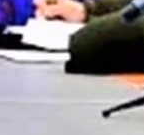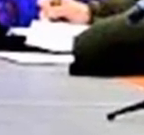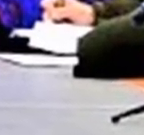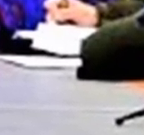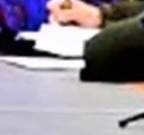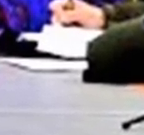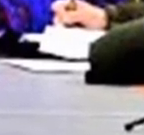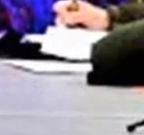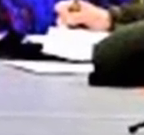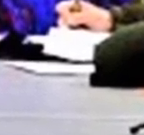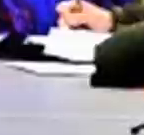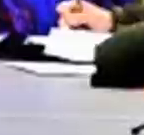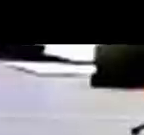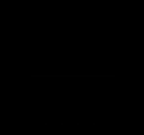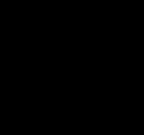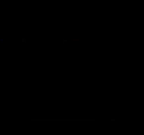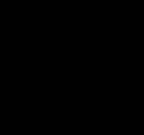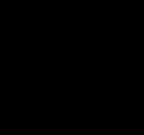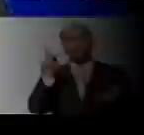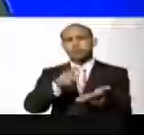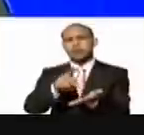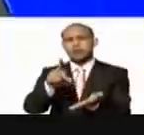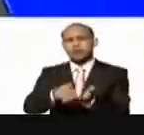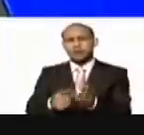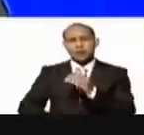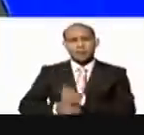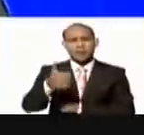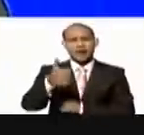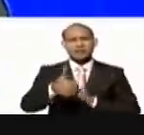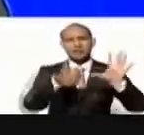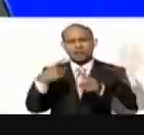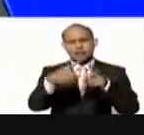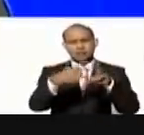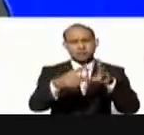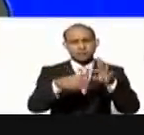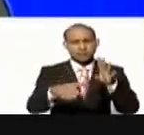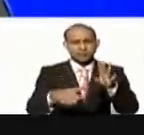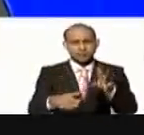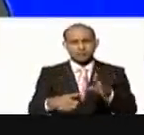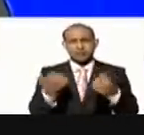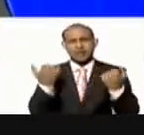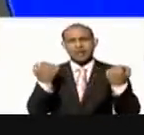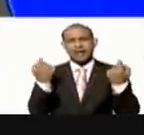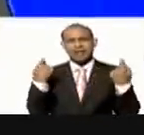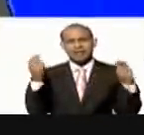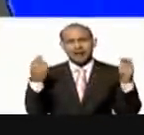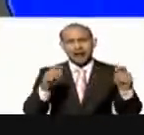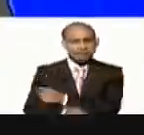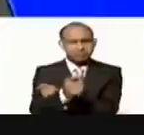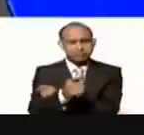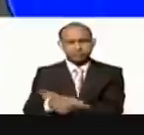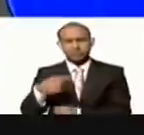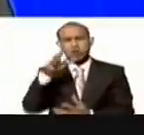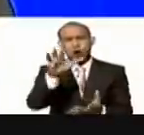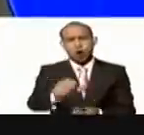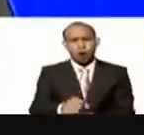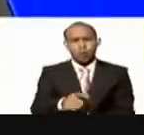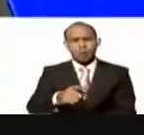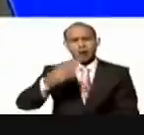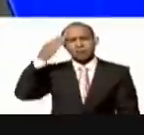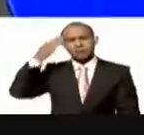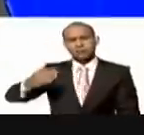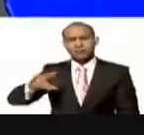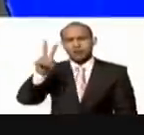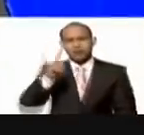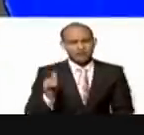sagrada soberanía nacional venezolana, dijo. Más de 600 casos de intento de compra, de soborno de oficiales